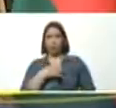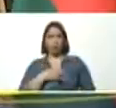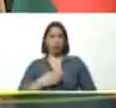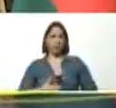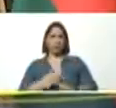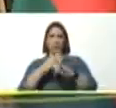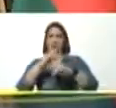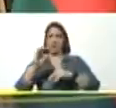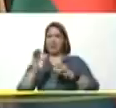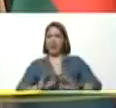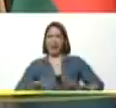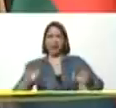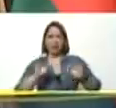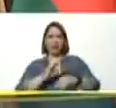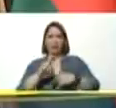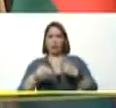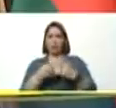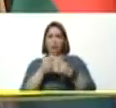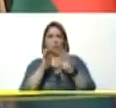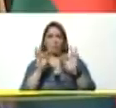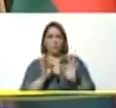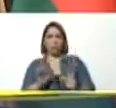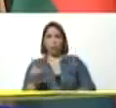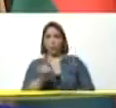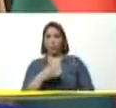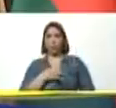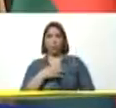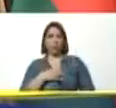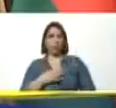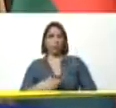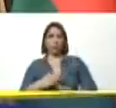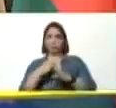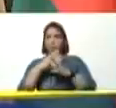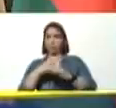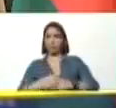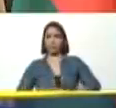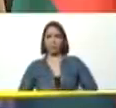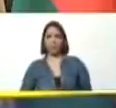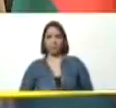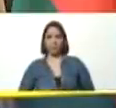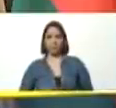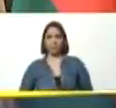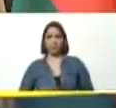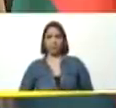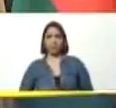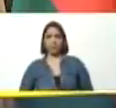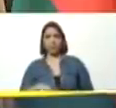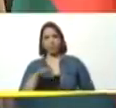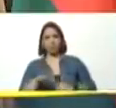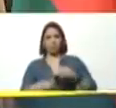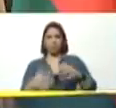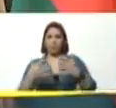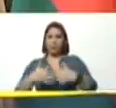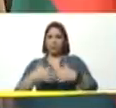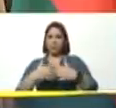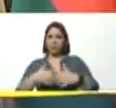nada, de ninguna forma. Ya no lo pueden detener. Ha echado a andar la máquina de la